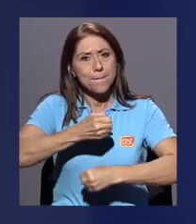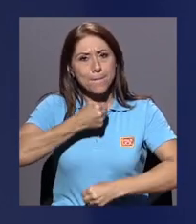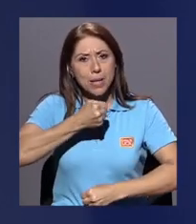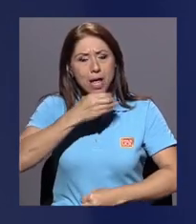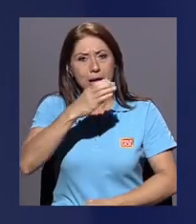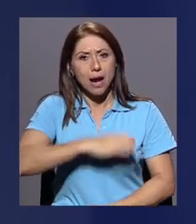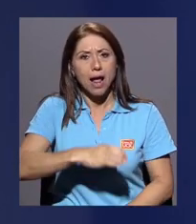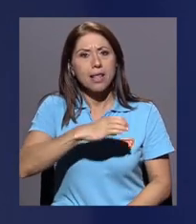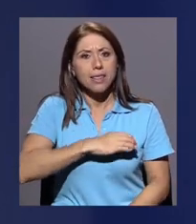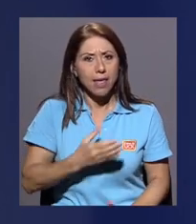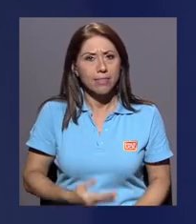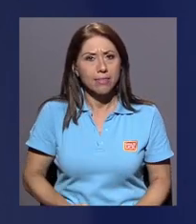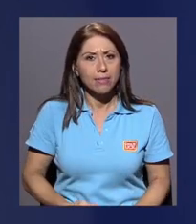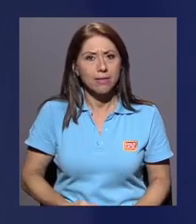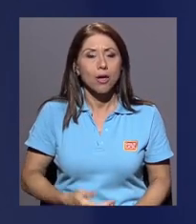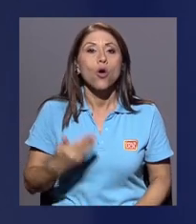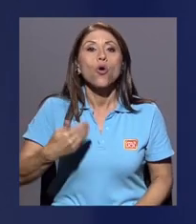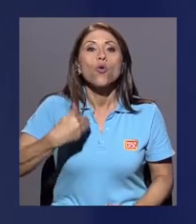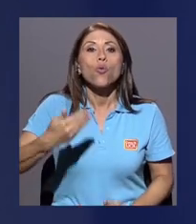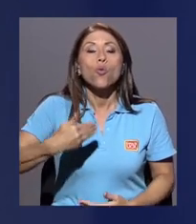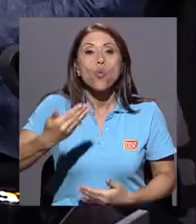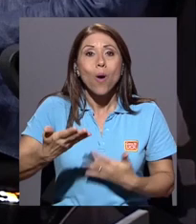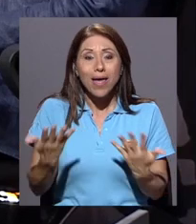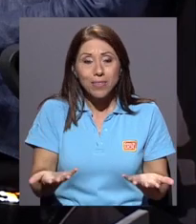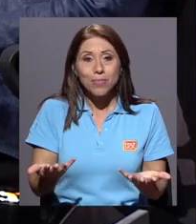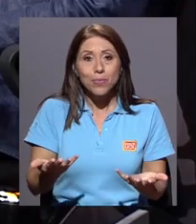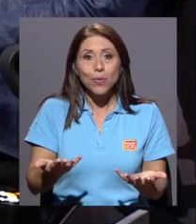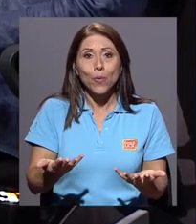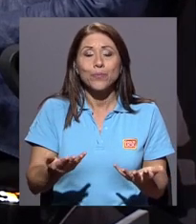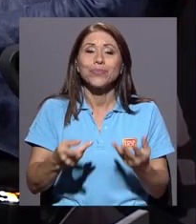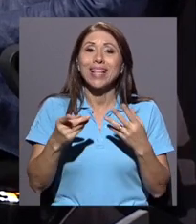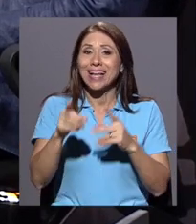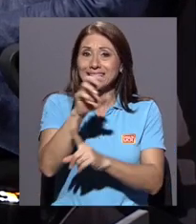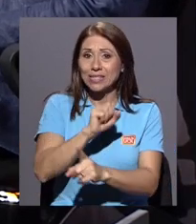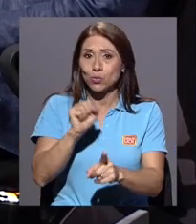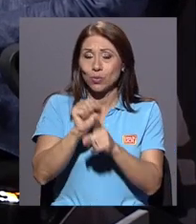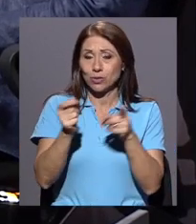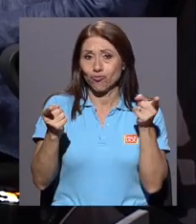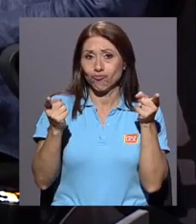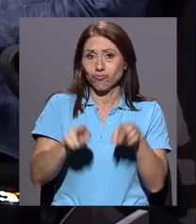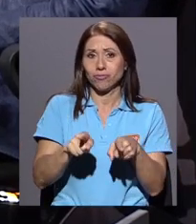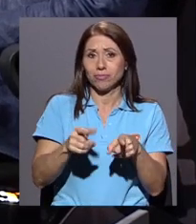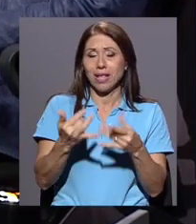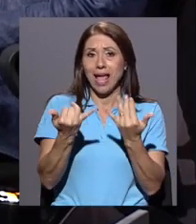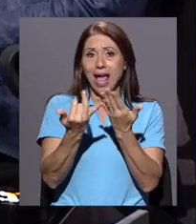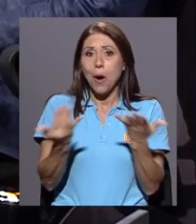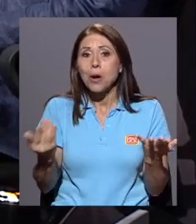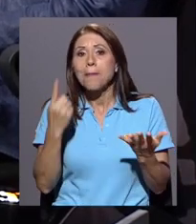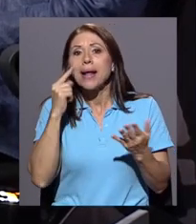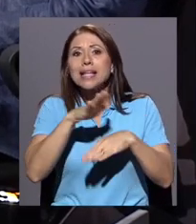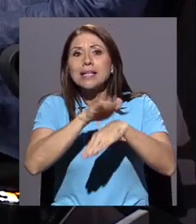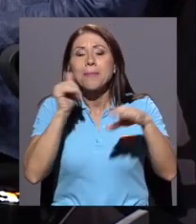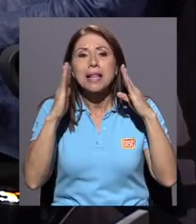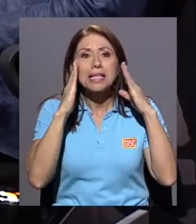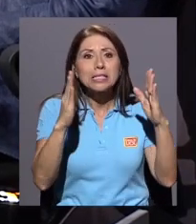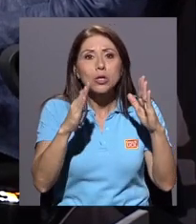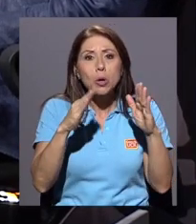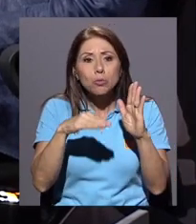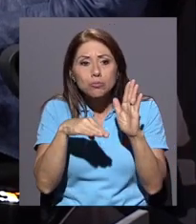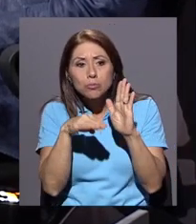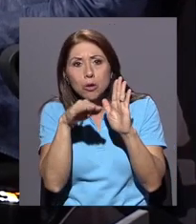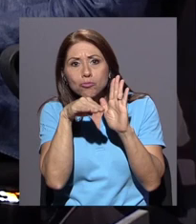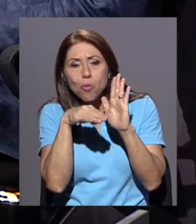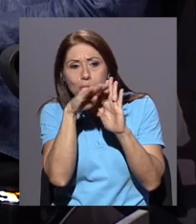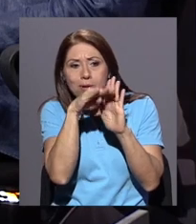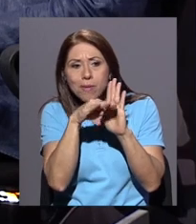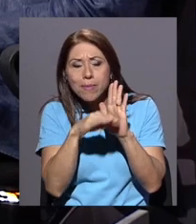calidad cuando el visionado crítico de lo que estamos planteando en el esquema del rating